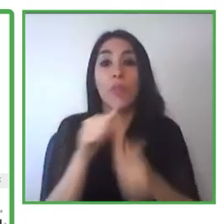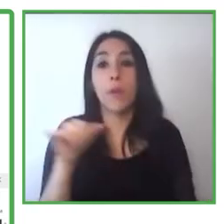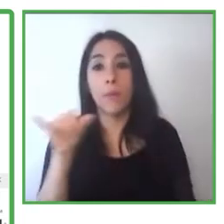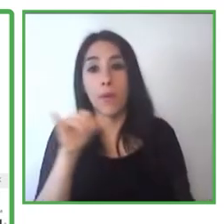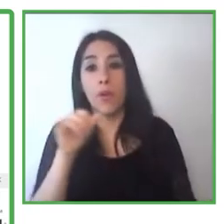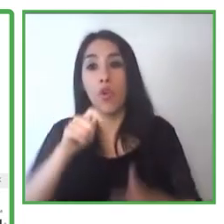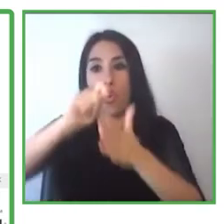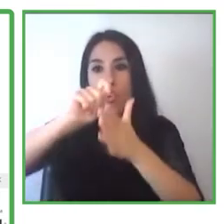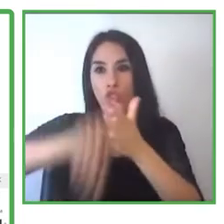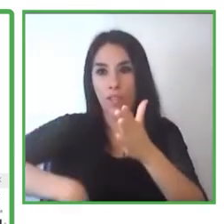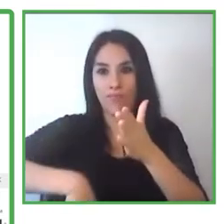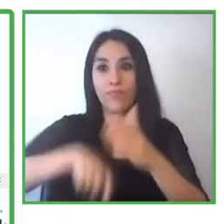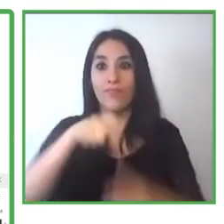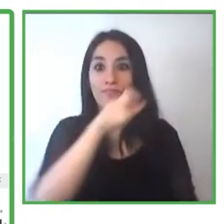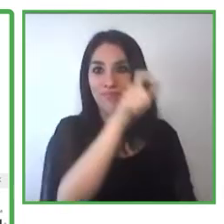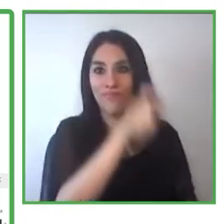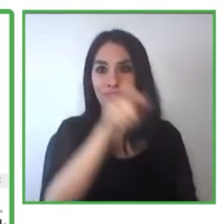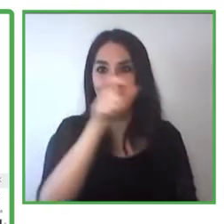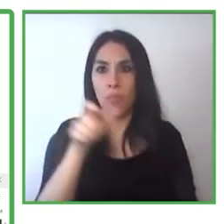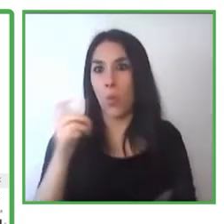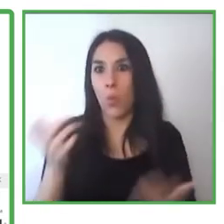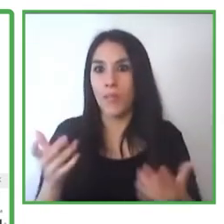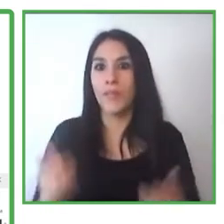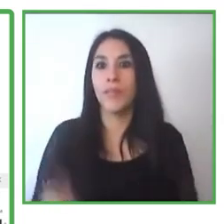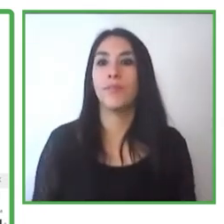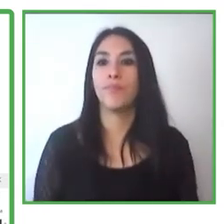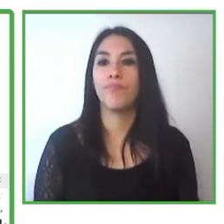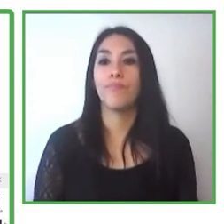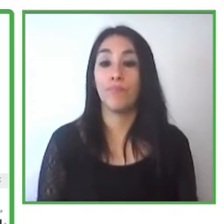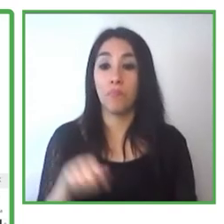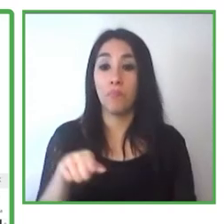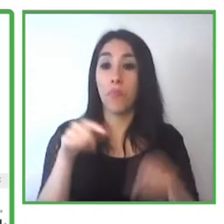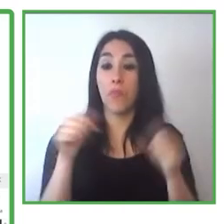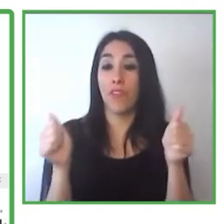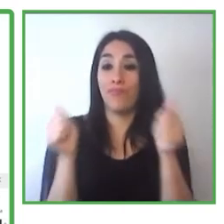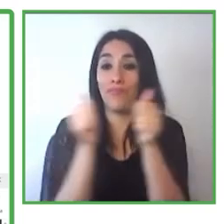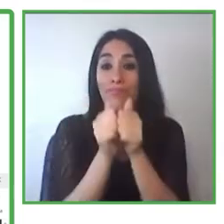de sus empresas, a través del programa Incorpora.